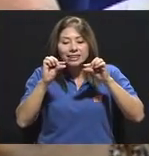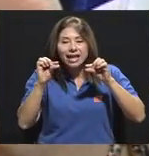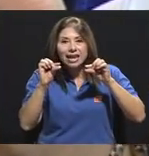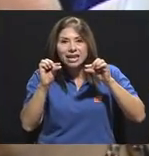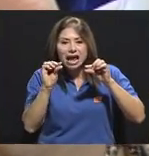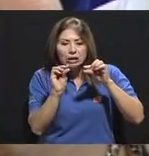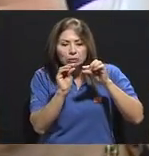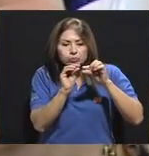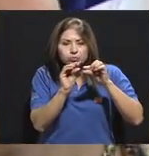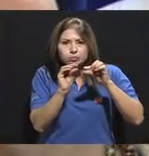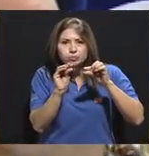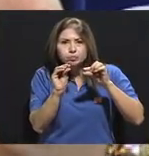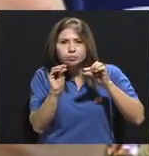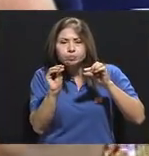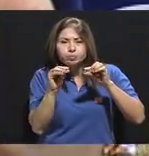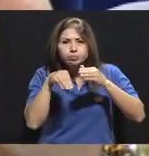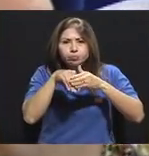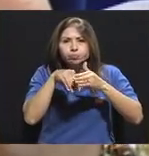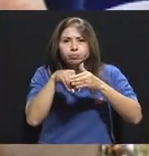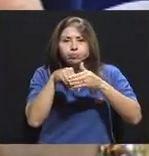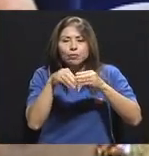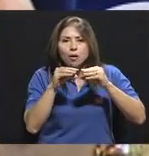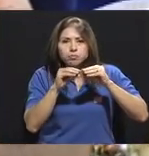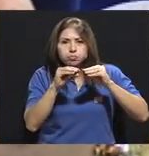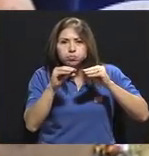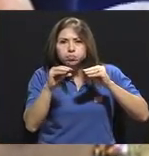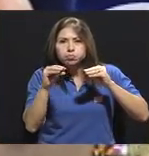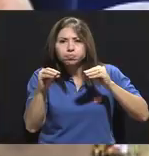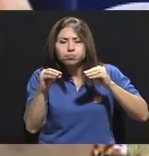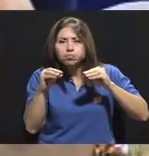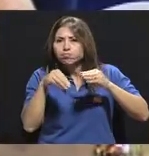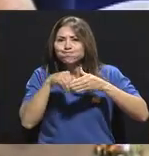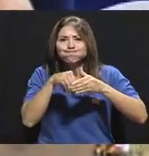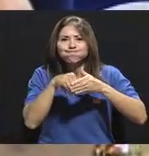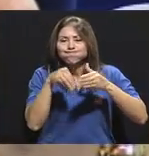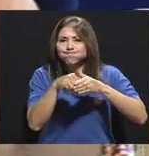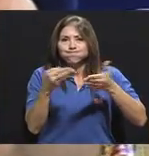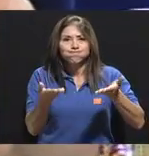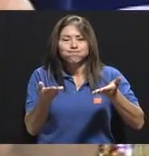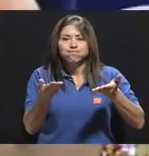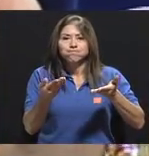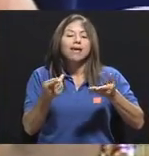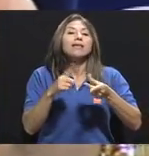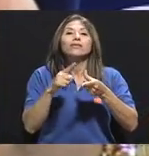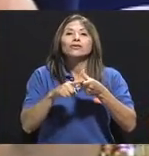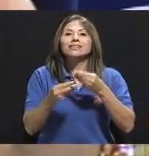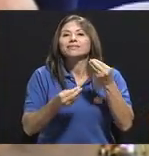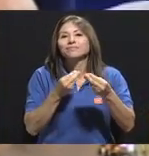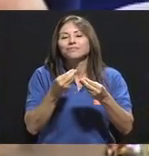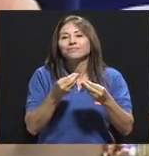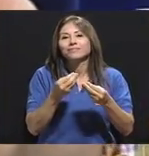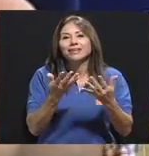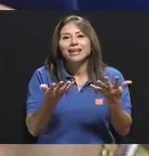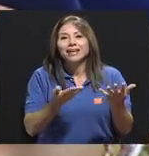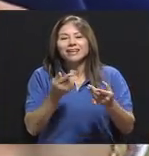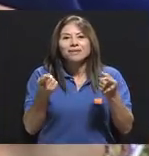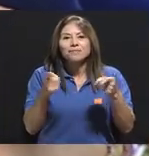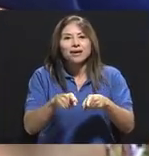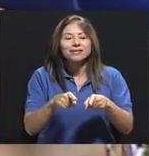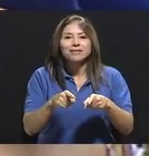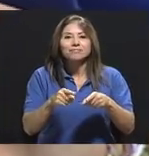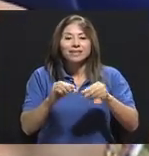usaríamos se nos empieza a pegar en las arterias verdad hasta que las obstruye verdad en términos populares ticos o sea es que quedan